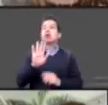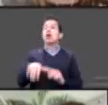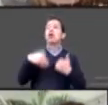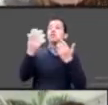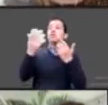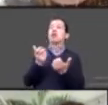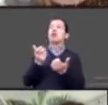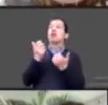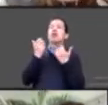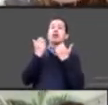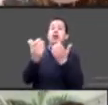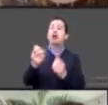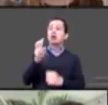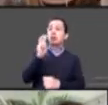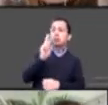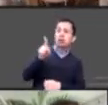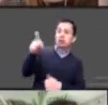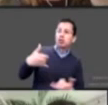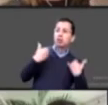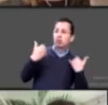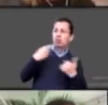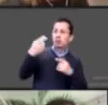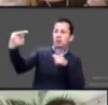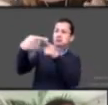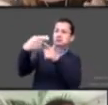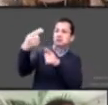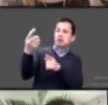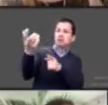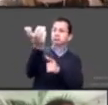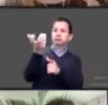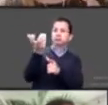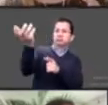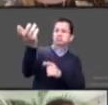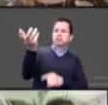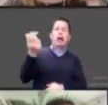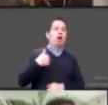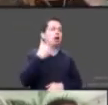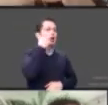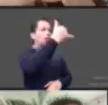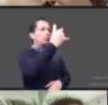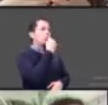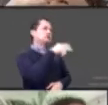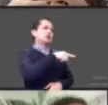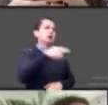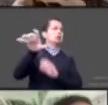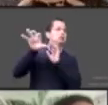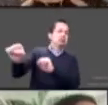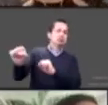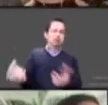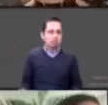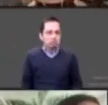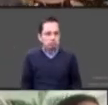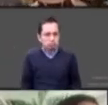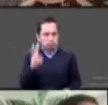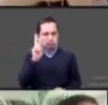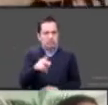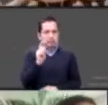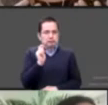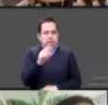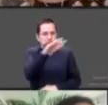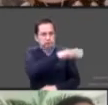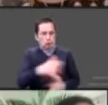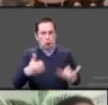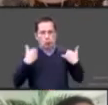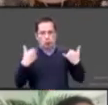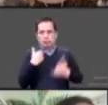a la policía. Eso va también mermando y reduciendo las posibilidades. Y si ya vamos aterrizando a lo que está pasando en los